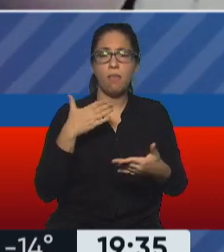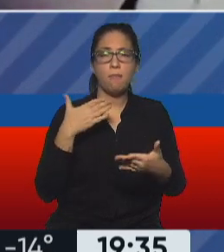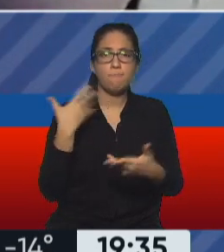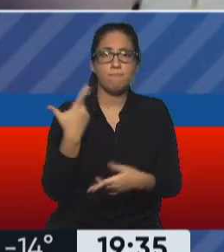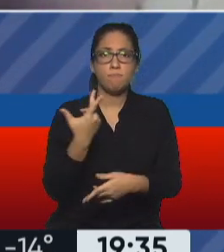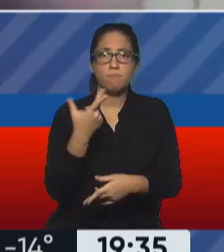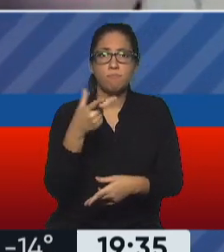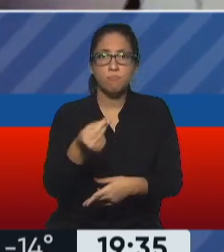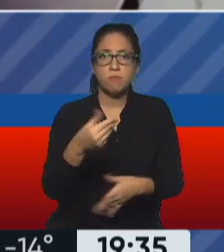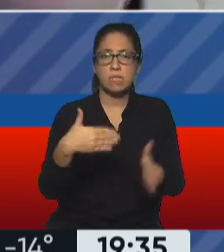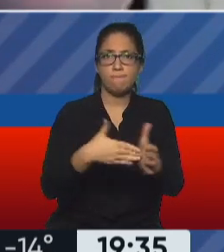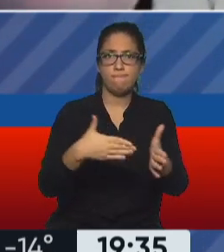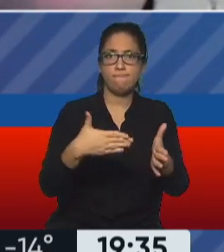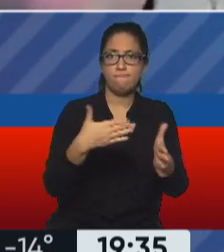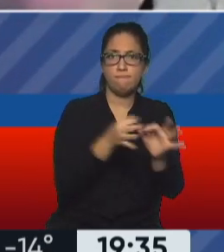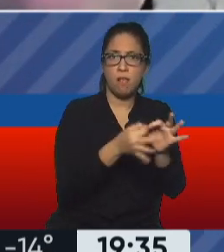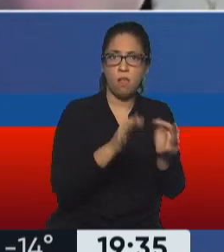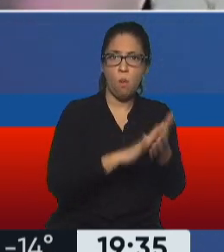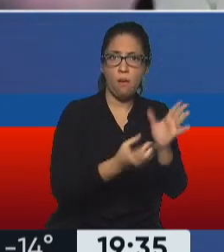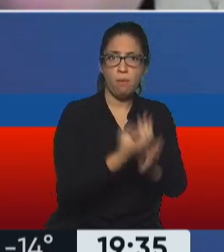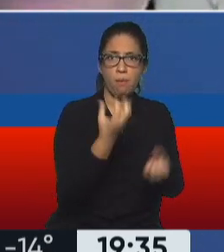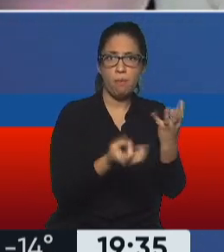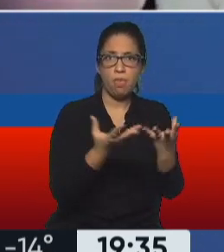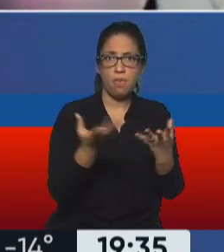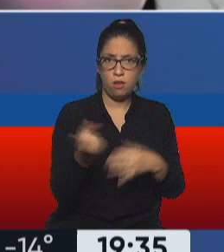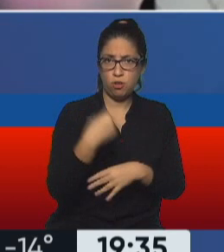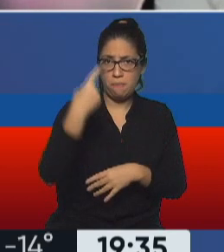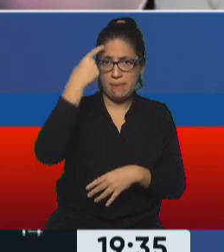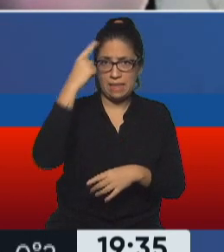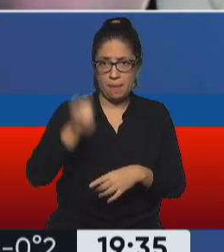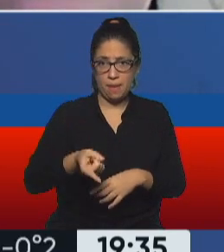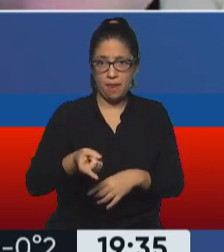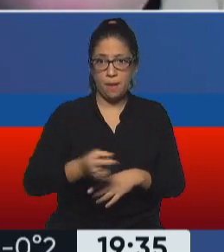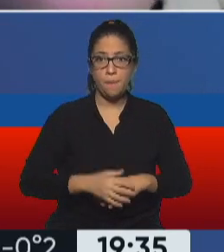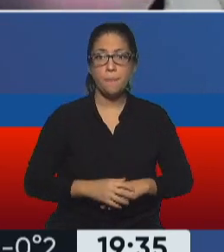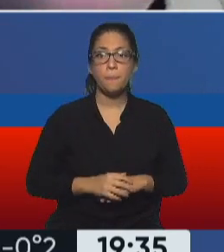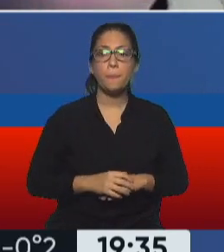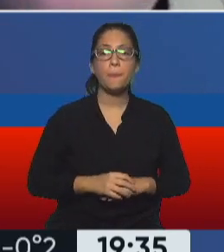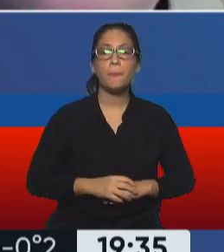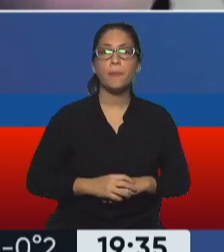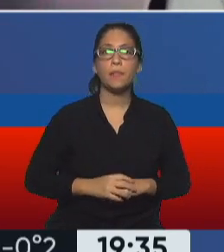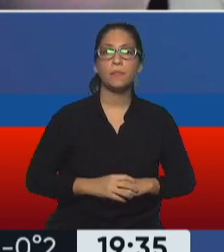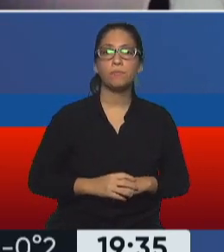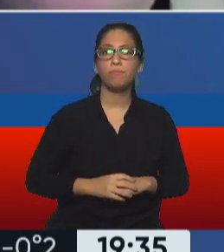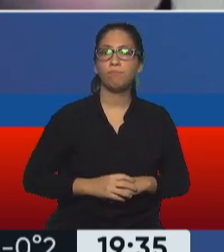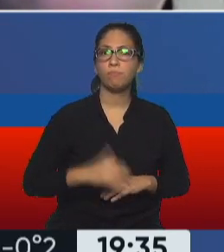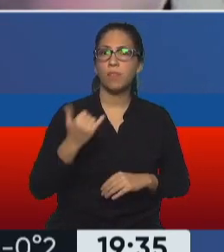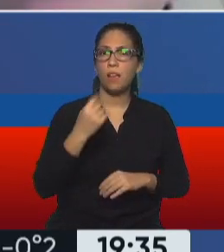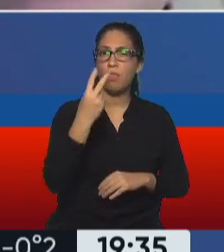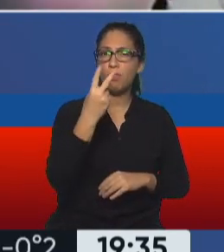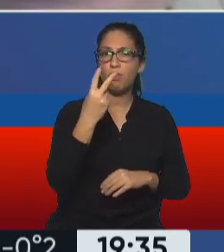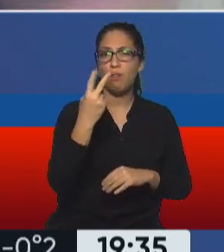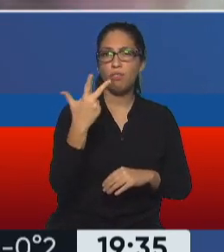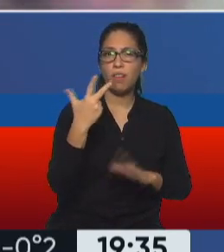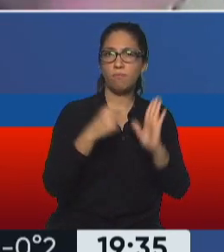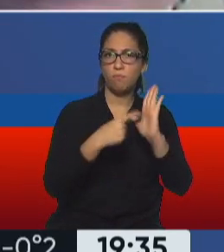vez en una vacunación o en un proceso de vacunación? Eso se tiene contemplado, ¿no? En realidad hay 2 o 3 conceptos en base a